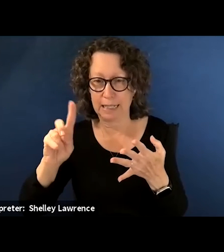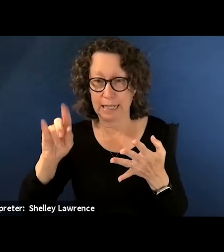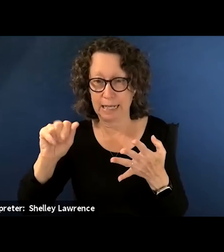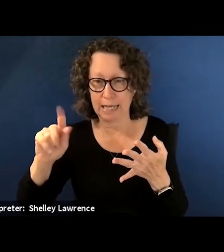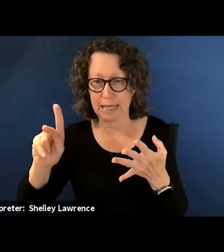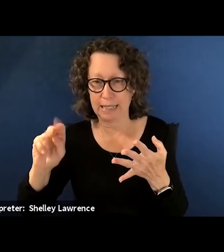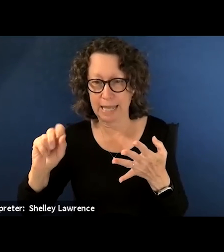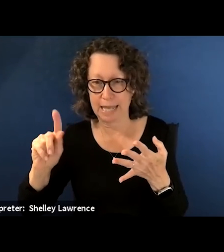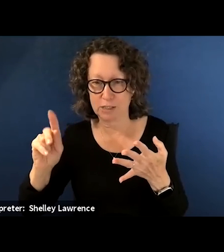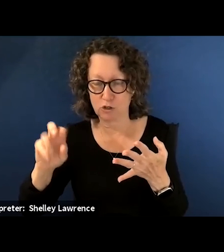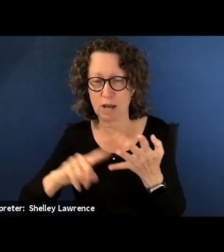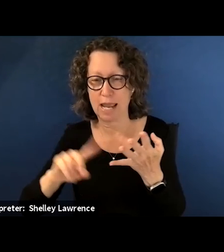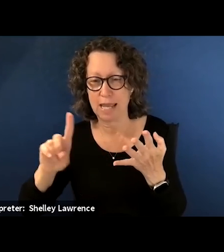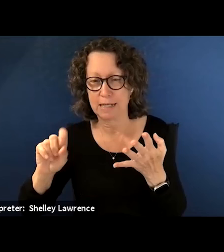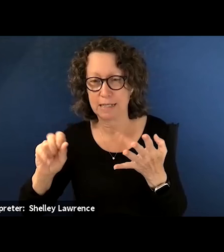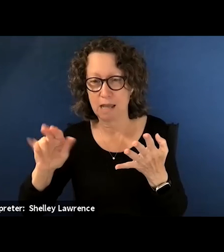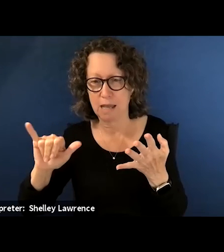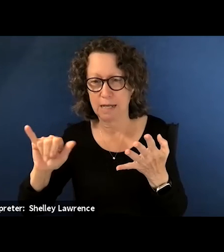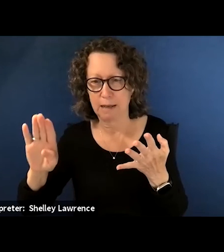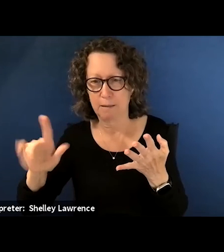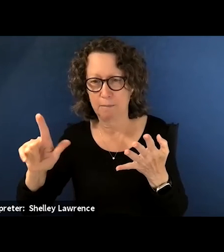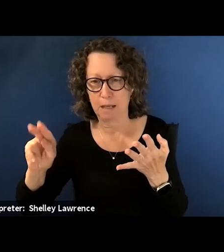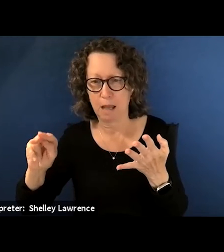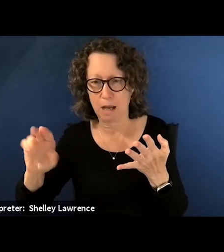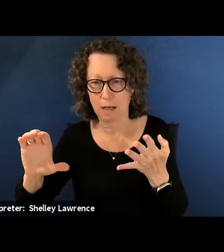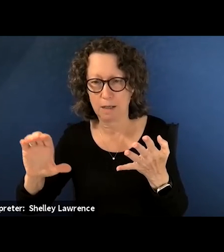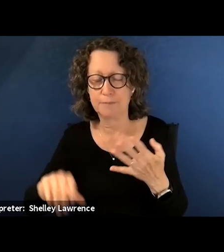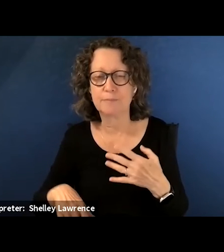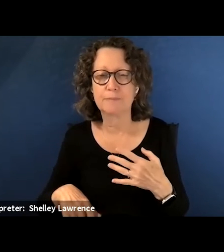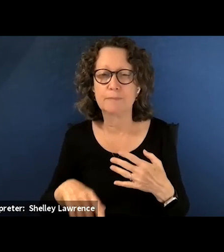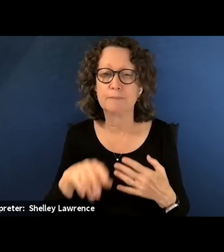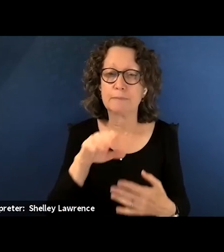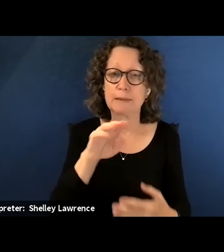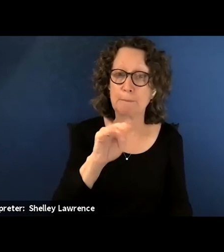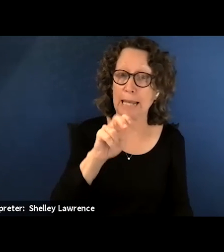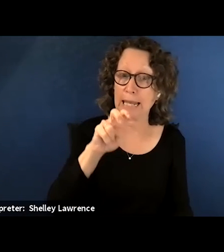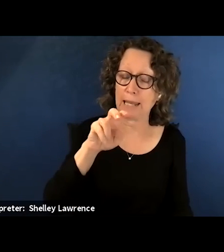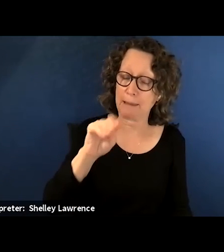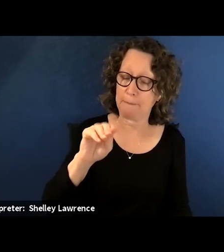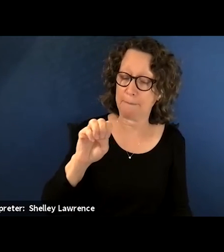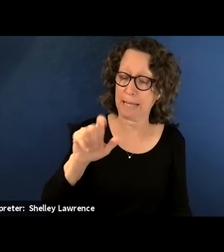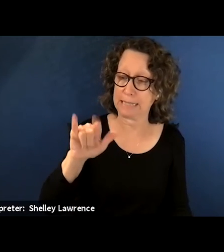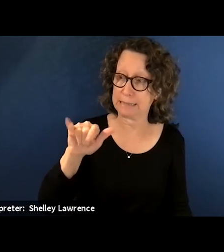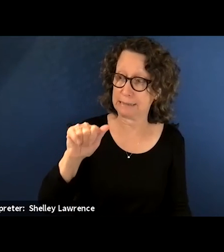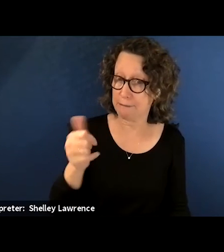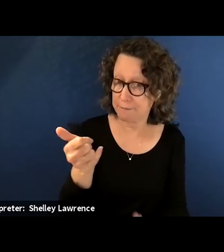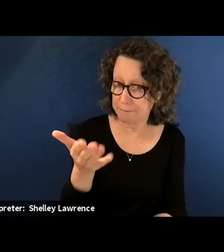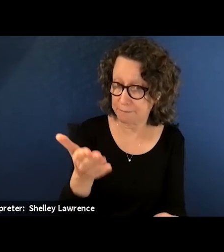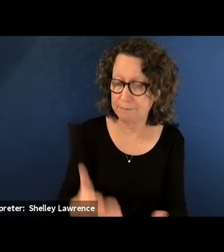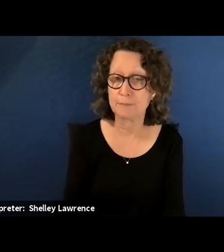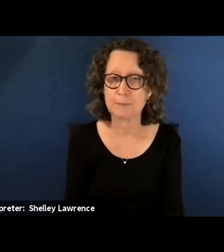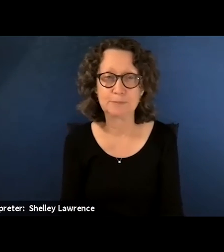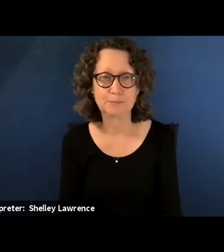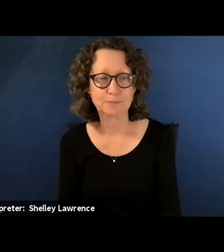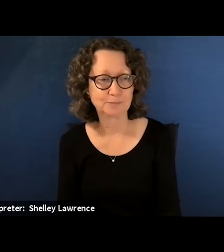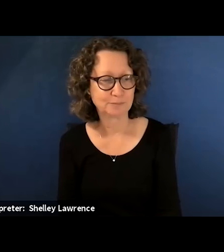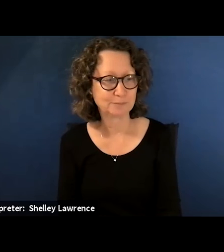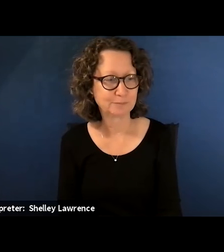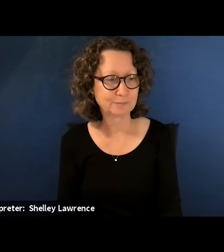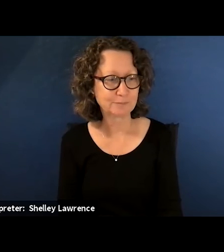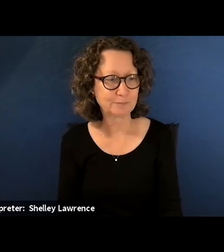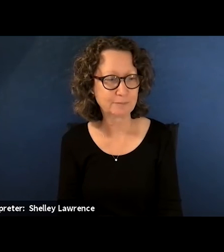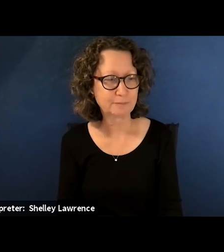Lydia Kessler y Danny Bank. Melissa Quikindle a continuación.